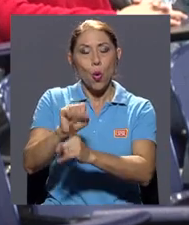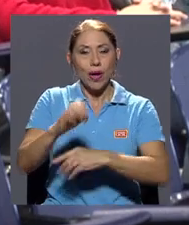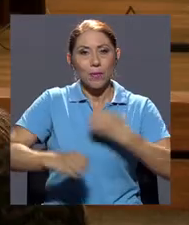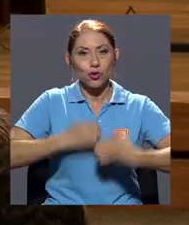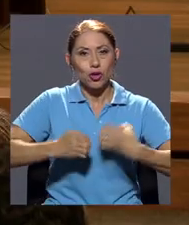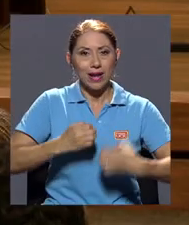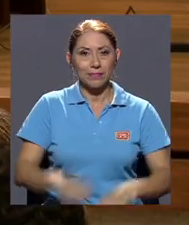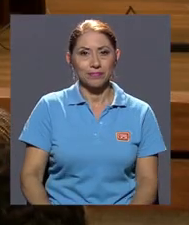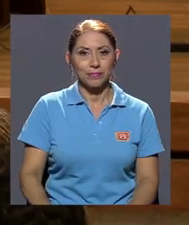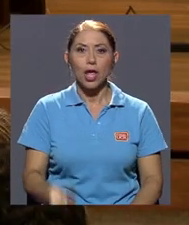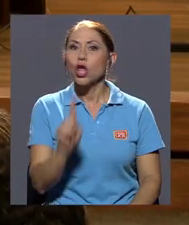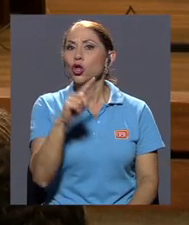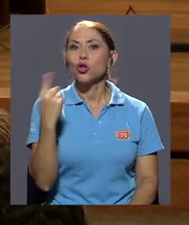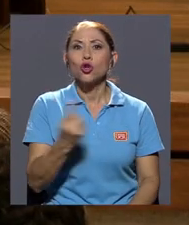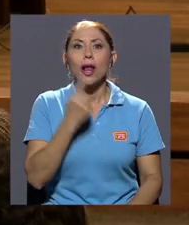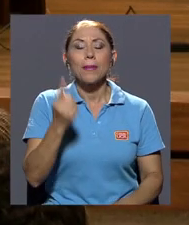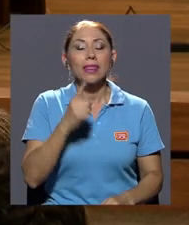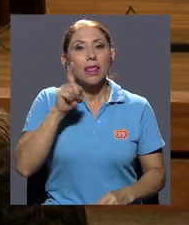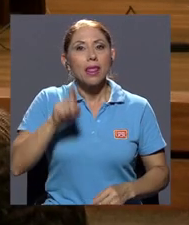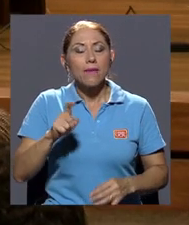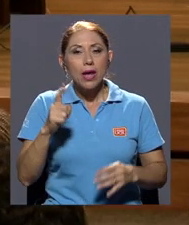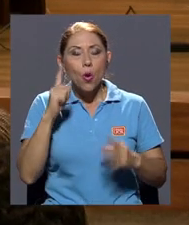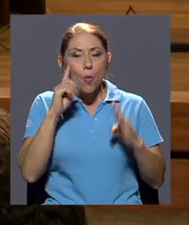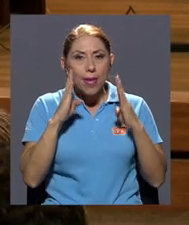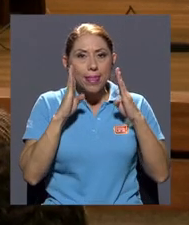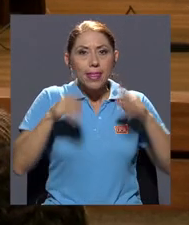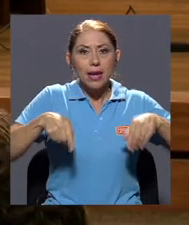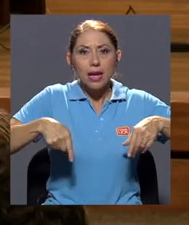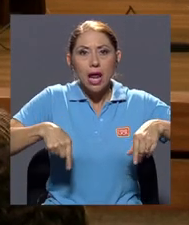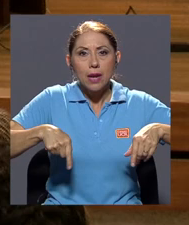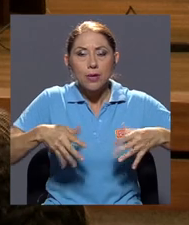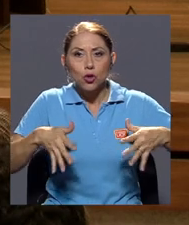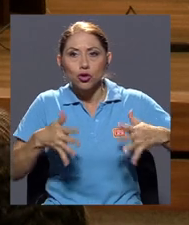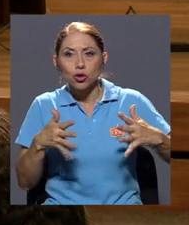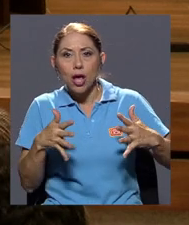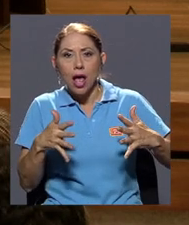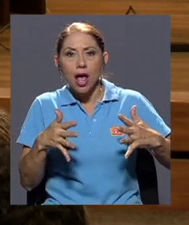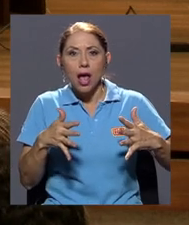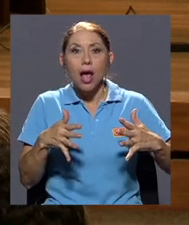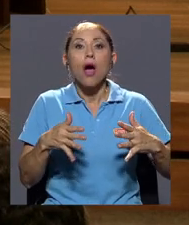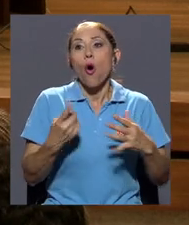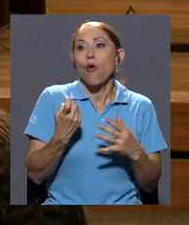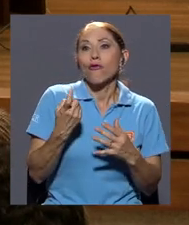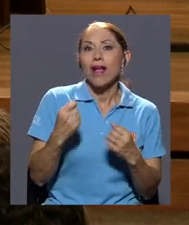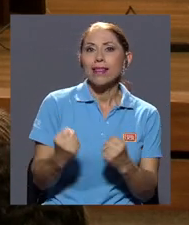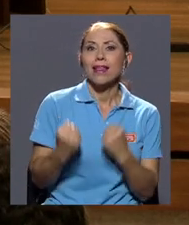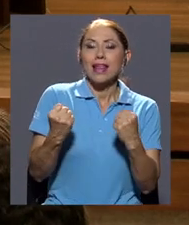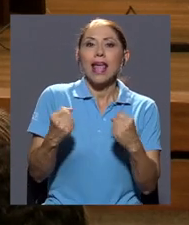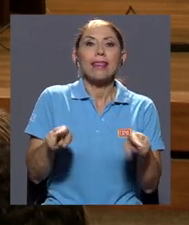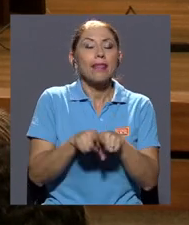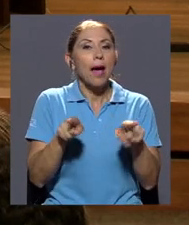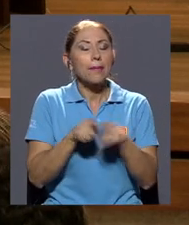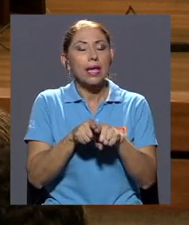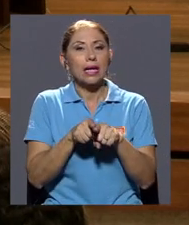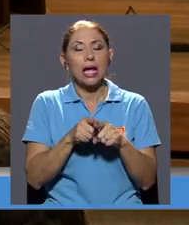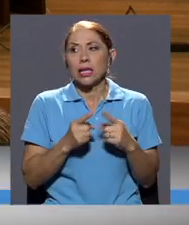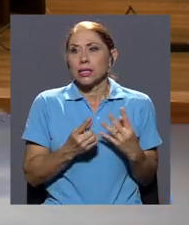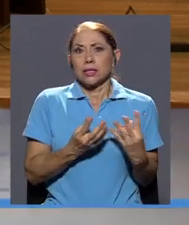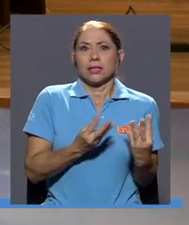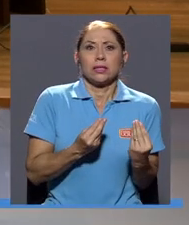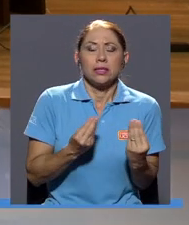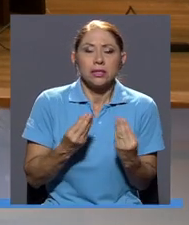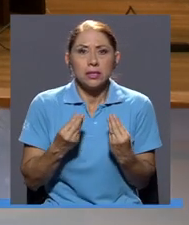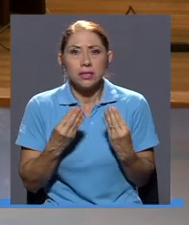solo se debe tratar con los nervios, con muchas veces la falta de energía, sino con los ataques de pánico, los problemas